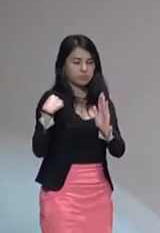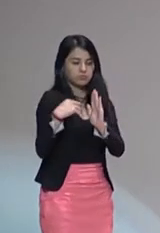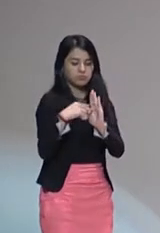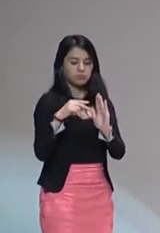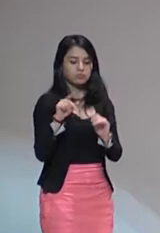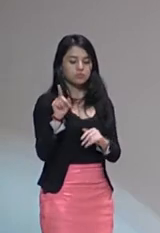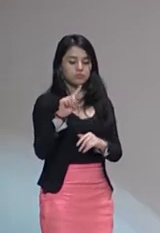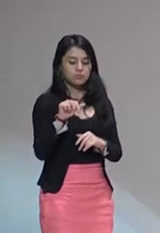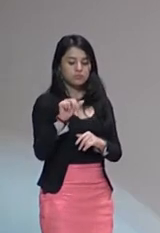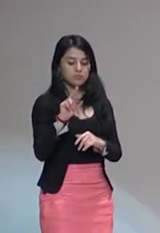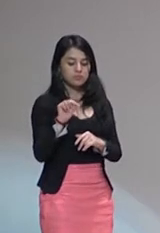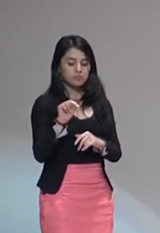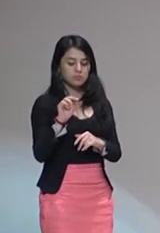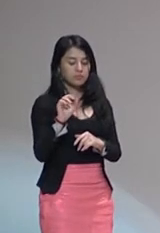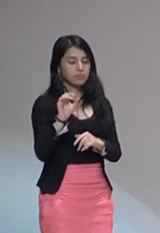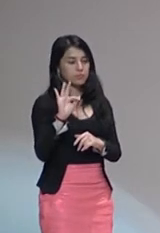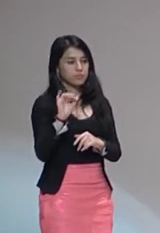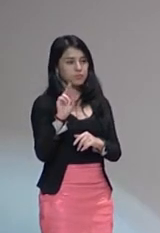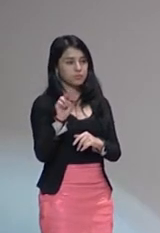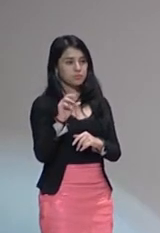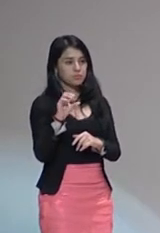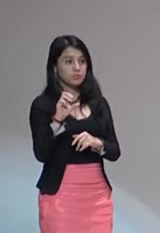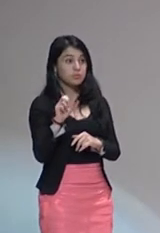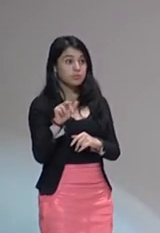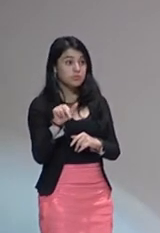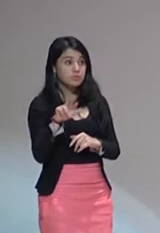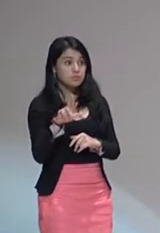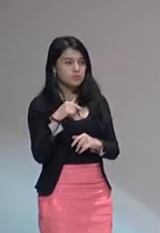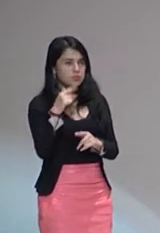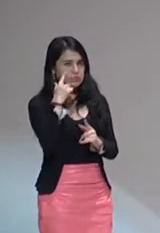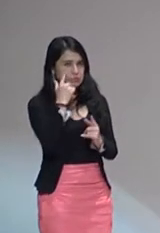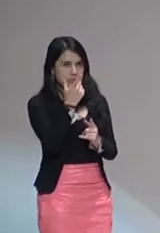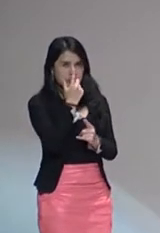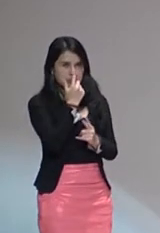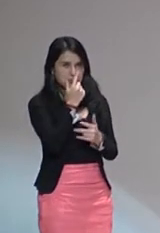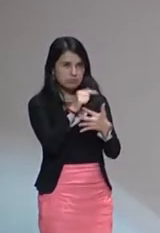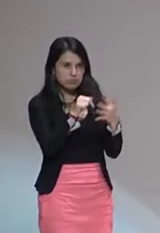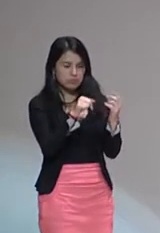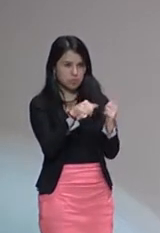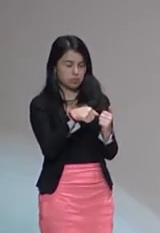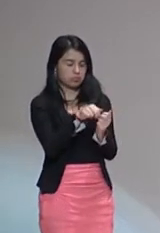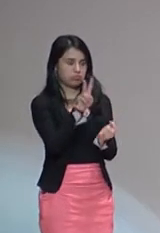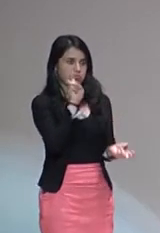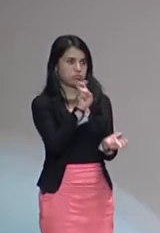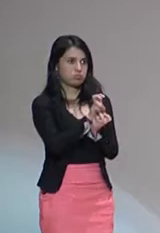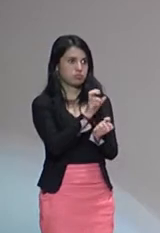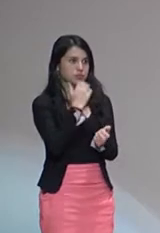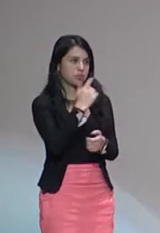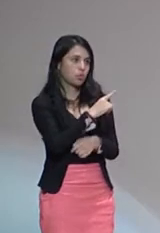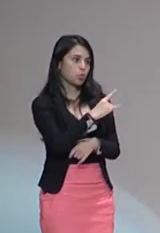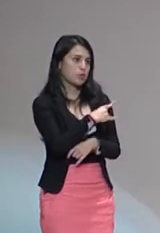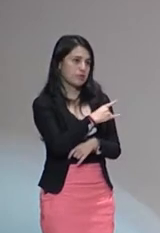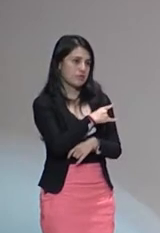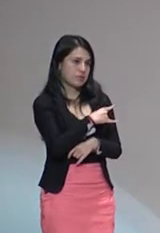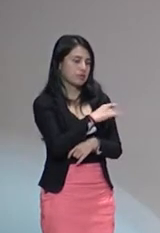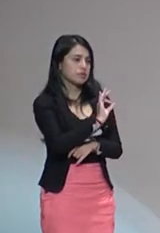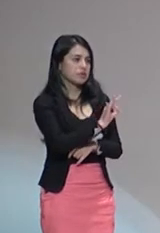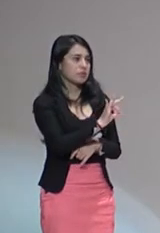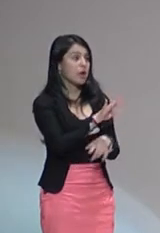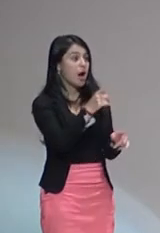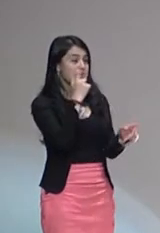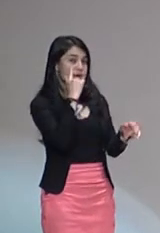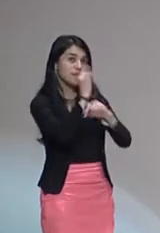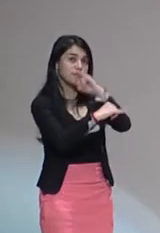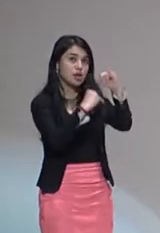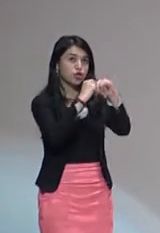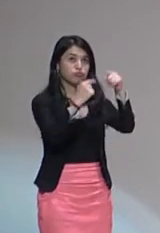a quien conozco en España también. En fin, hay una cantidad de curiosidades que me dejan aquí sorprendido, porque nosotros nos las pasamos en la universidad hablando de rankings internacionales,